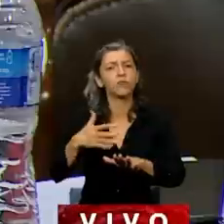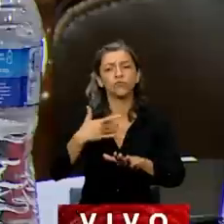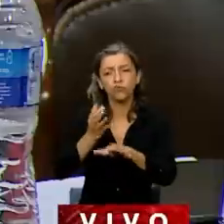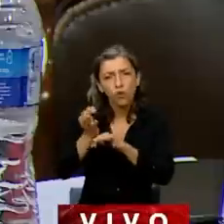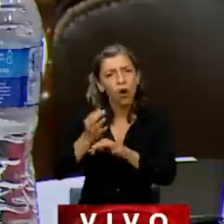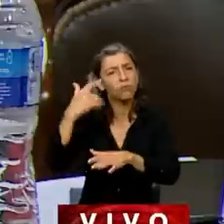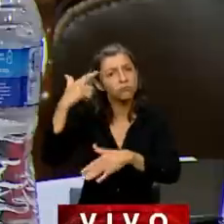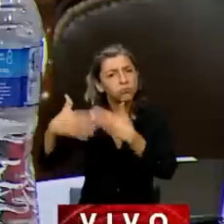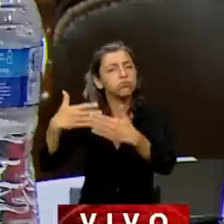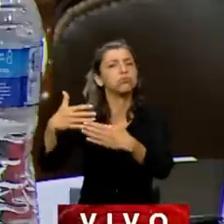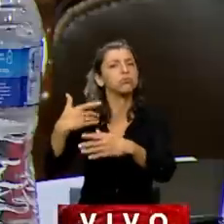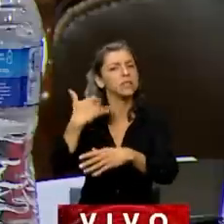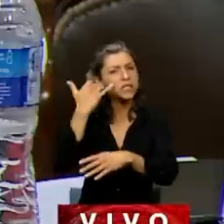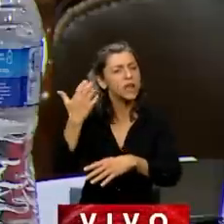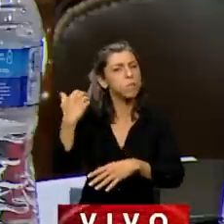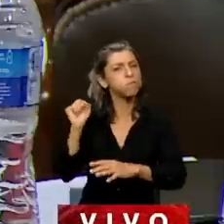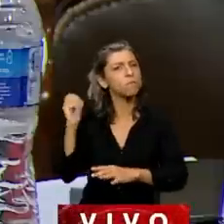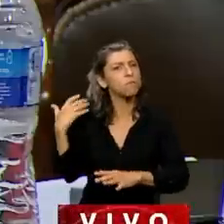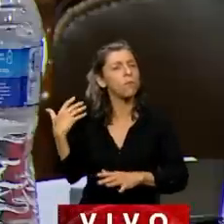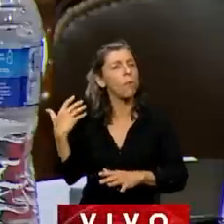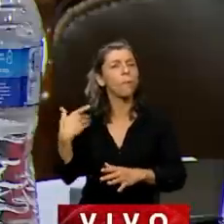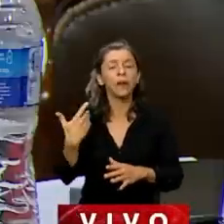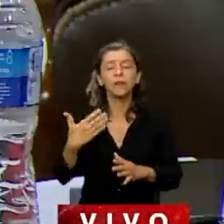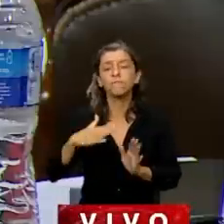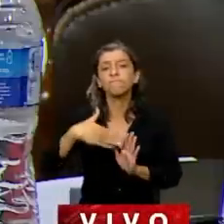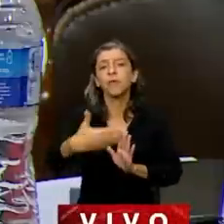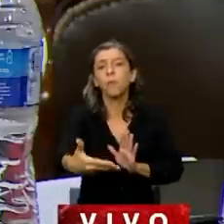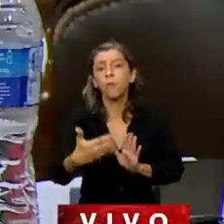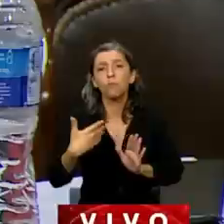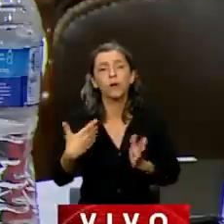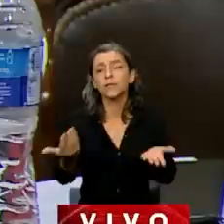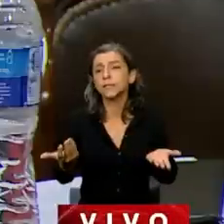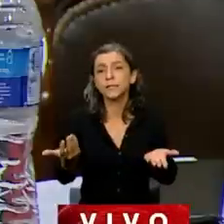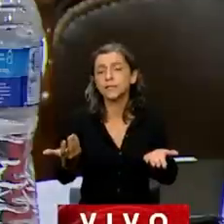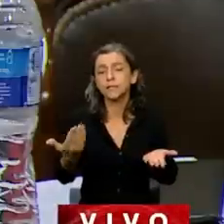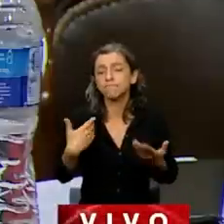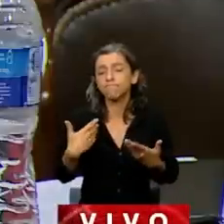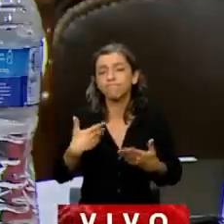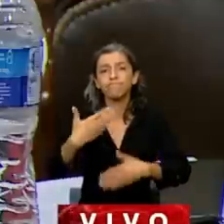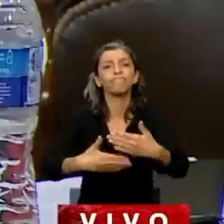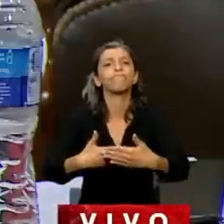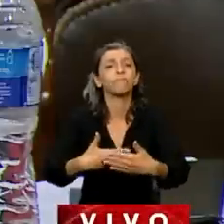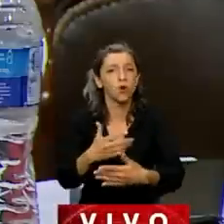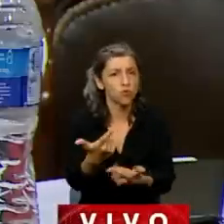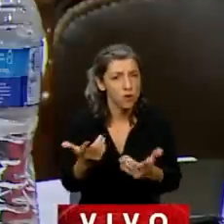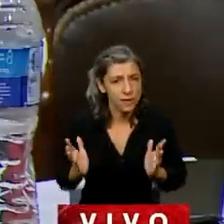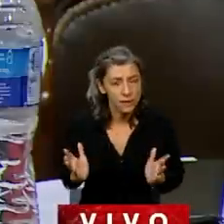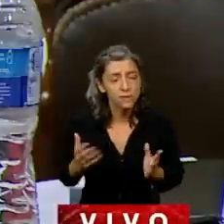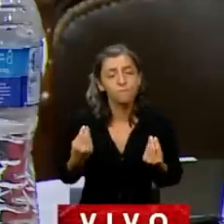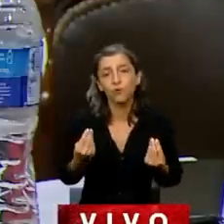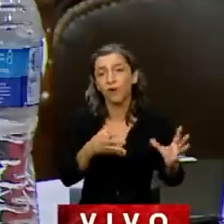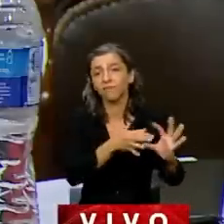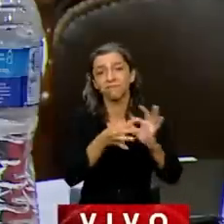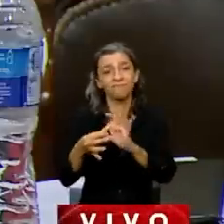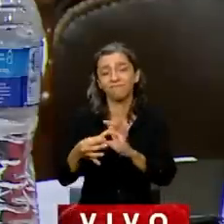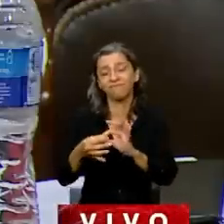primera cuestión tiene que ver con que no hay política pública sin presupuesto, sin fondos. Y la verdad es que los